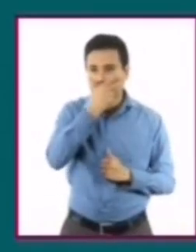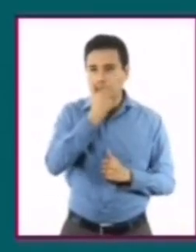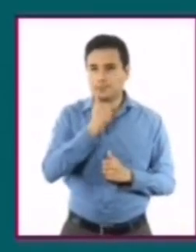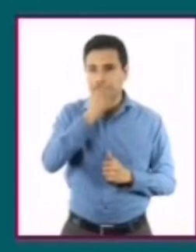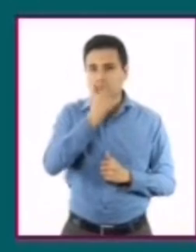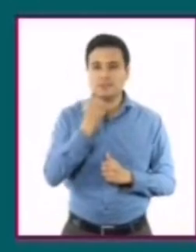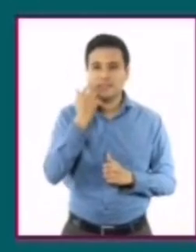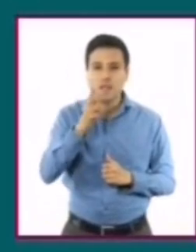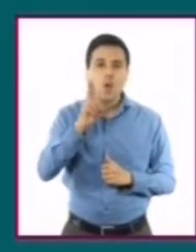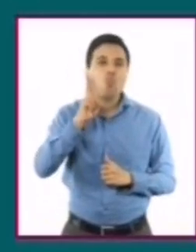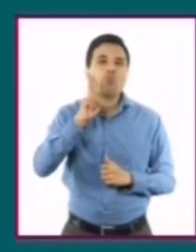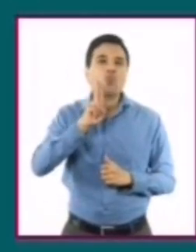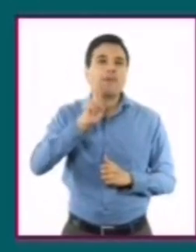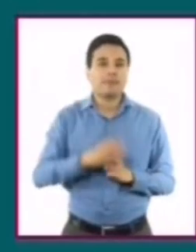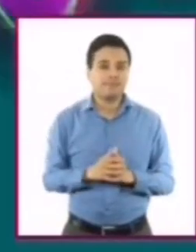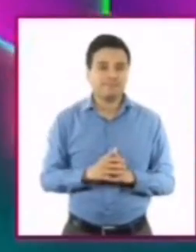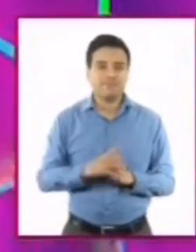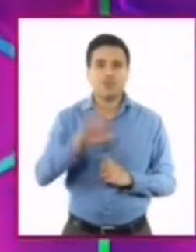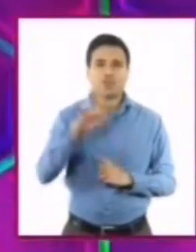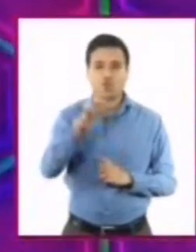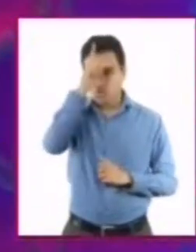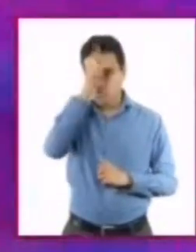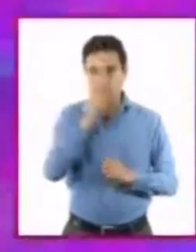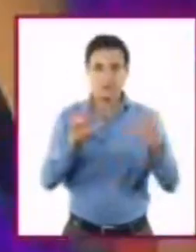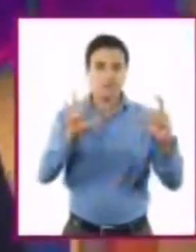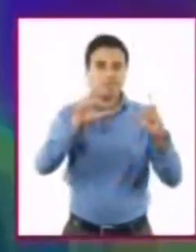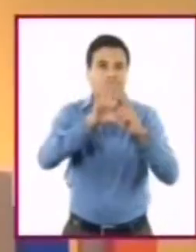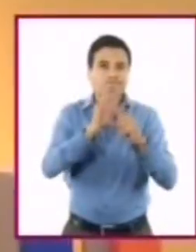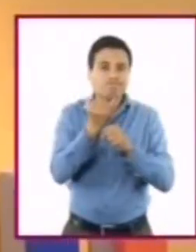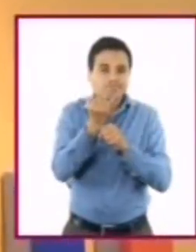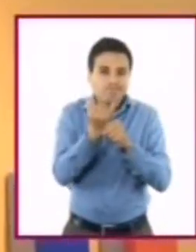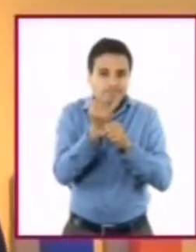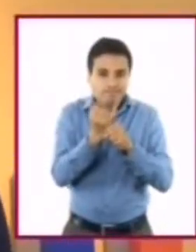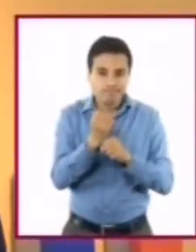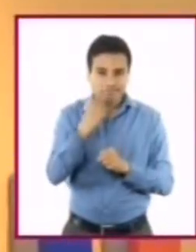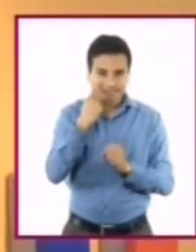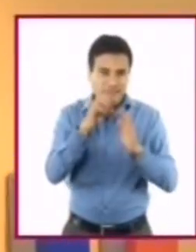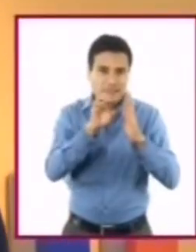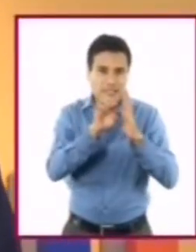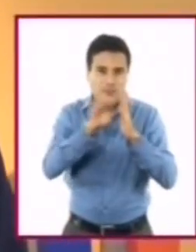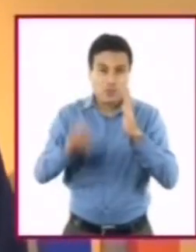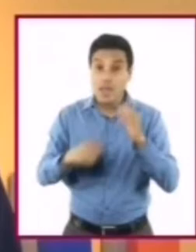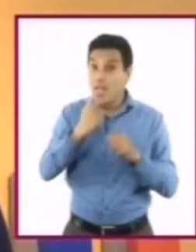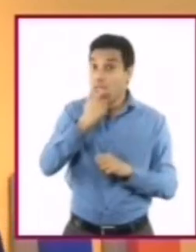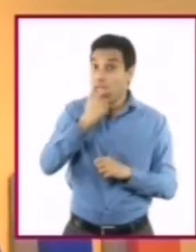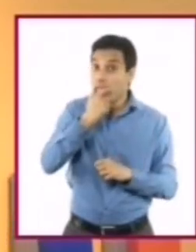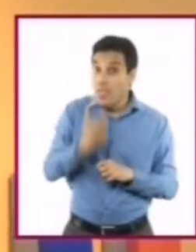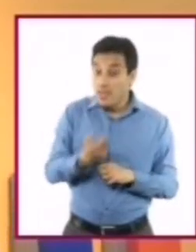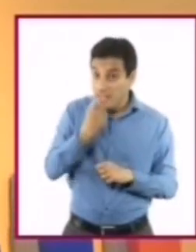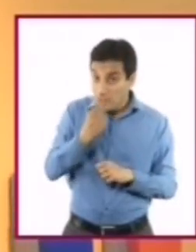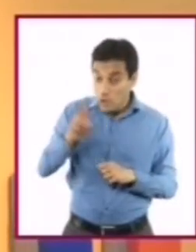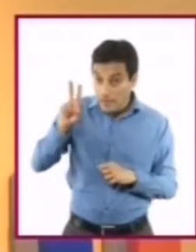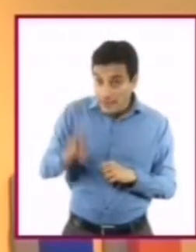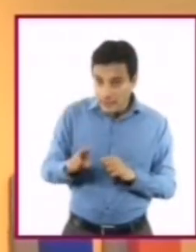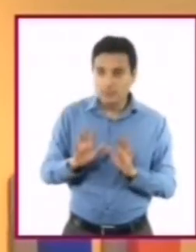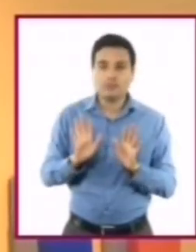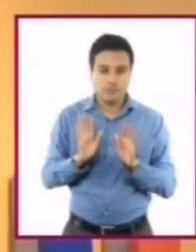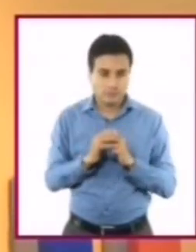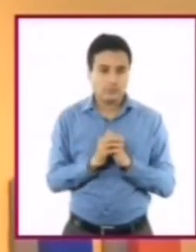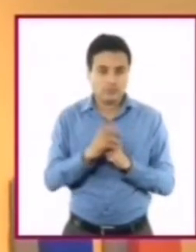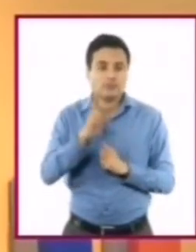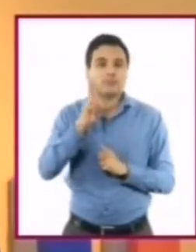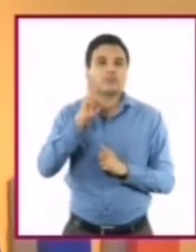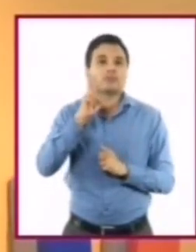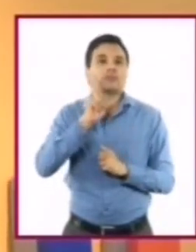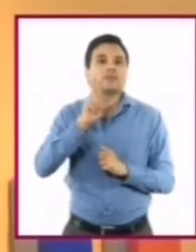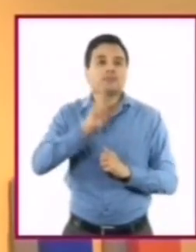a prueba durante un eclipse total de Sol. Si la teoría era correcta, la posición de las estrellas cercanas